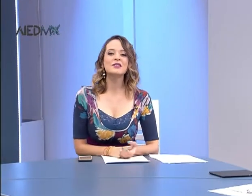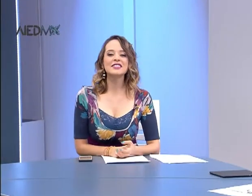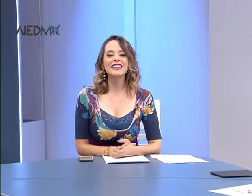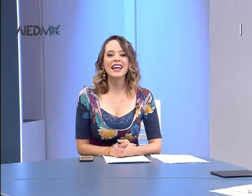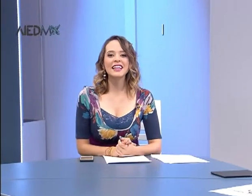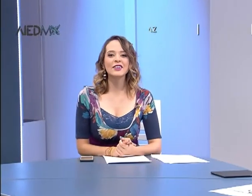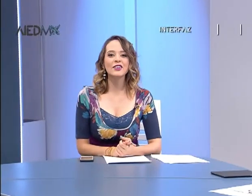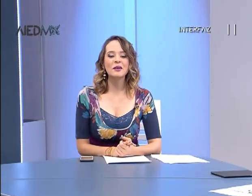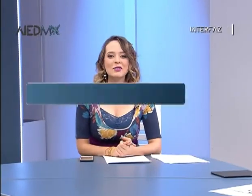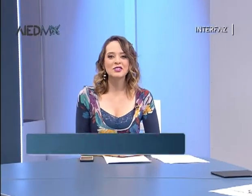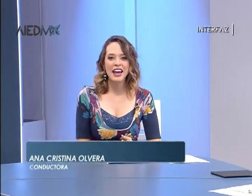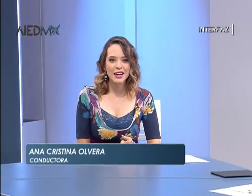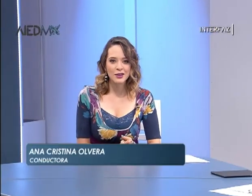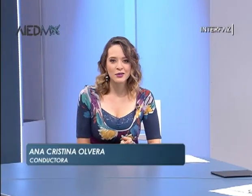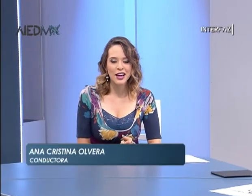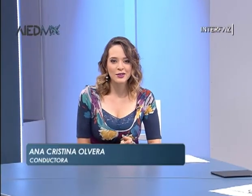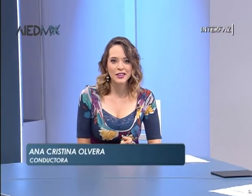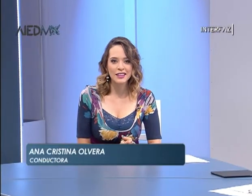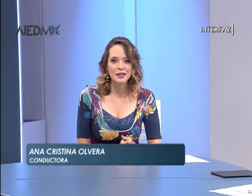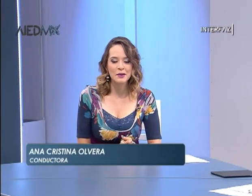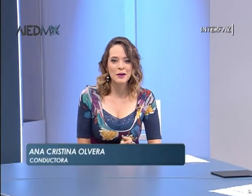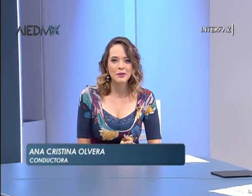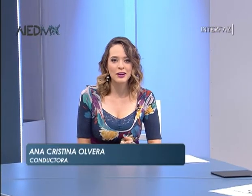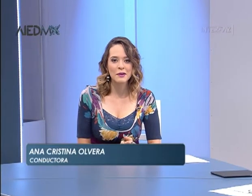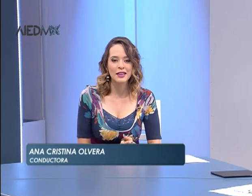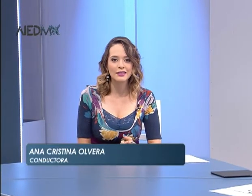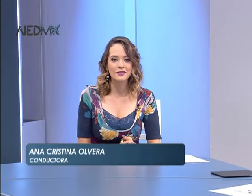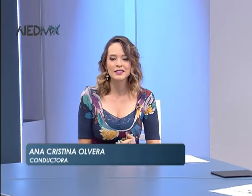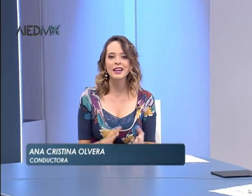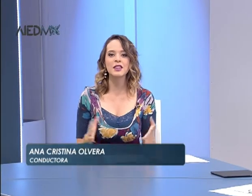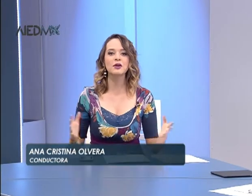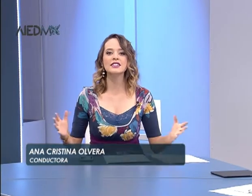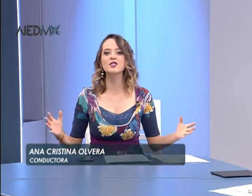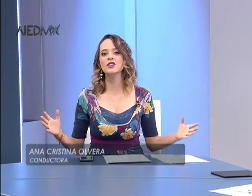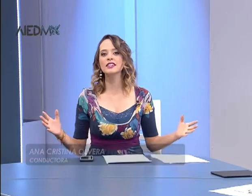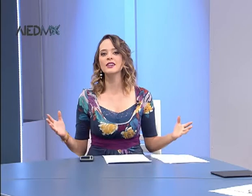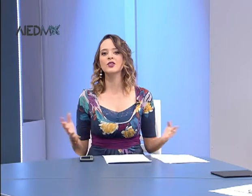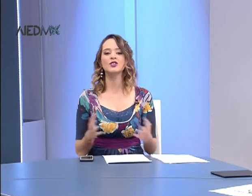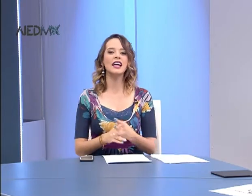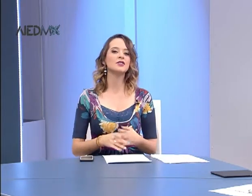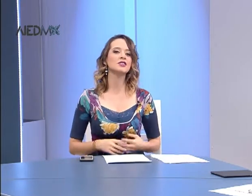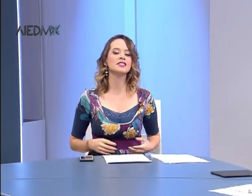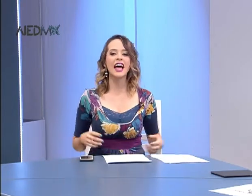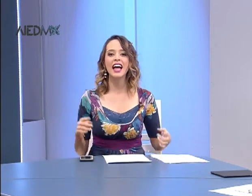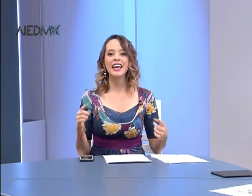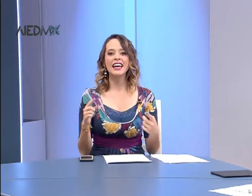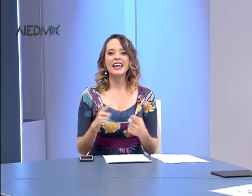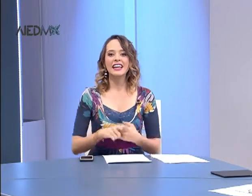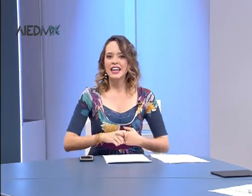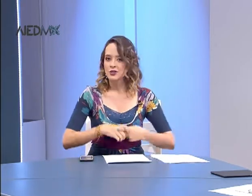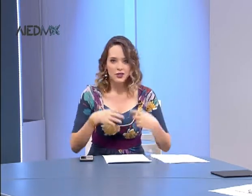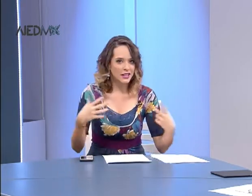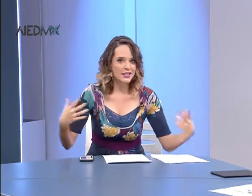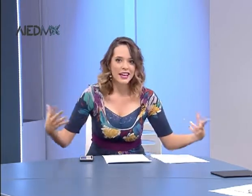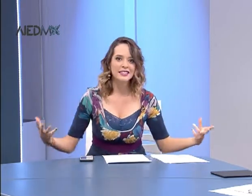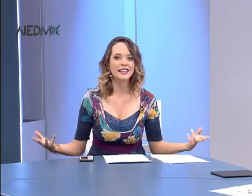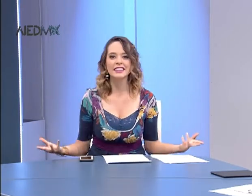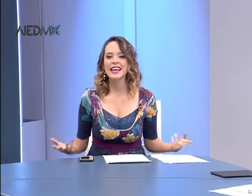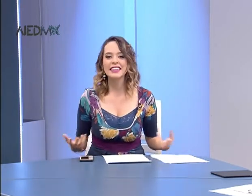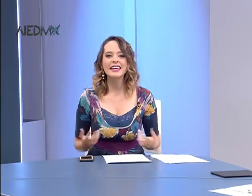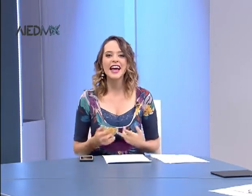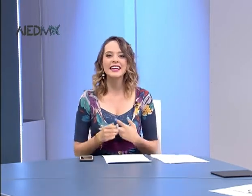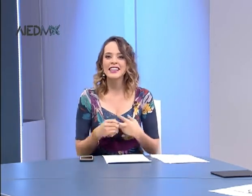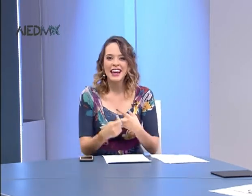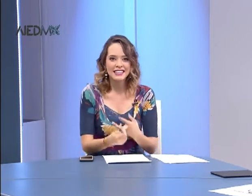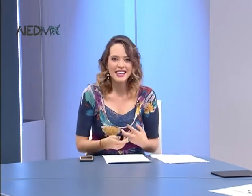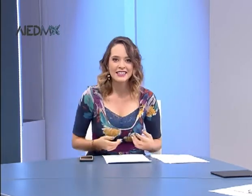Pues les hemos tratado de mostrar a lo largo de este primer programa de Interfaz que la educación está en todos lados, está en las noticias del